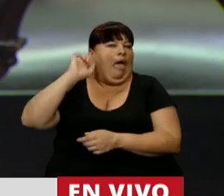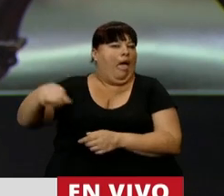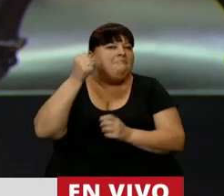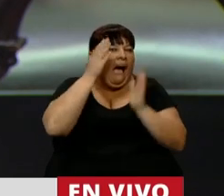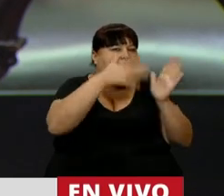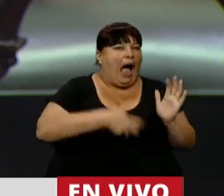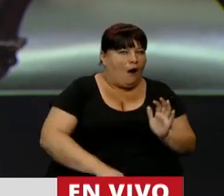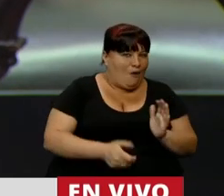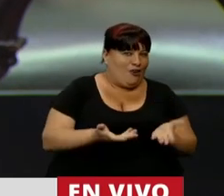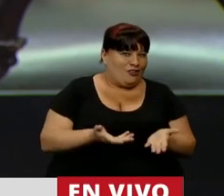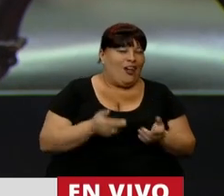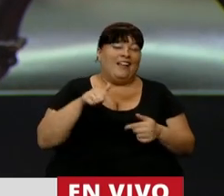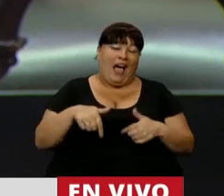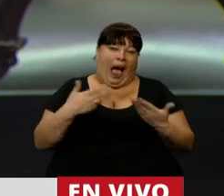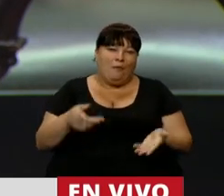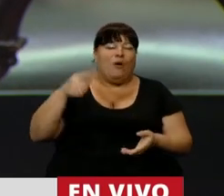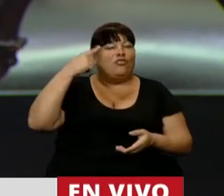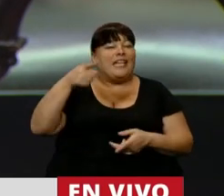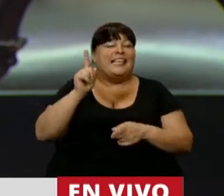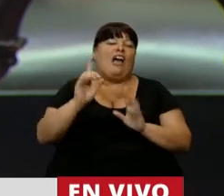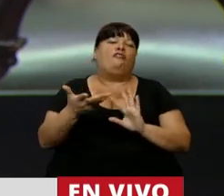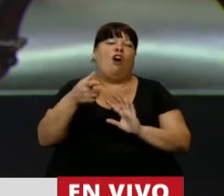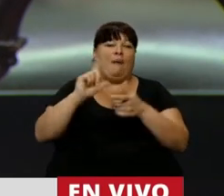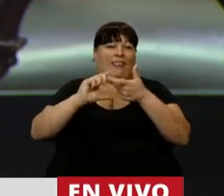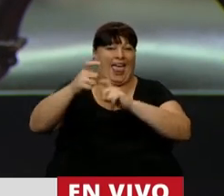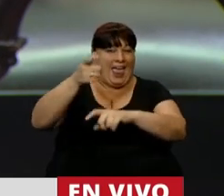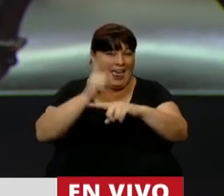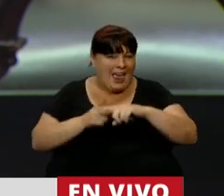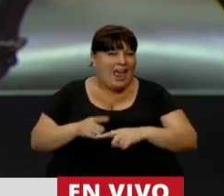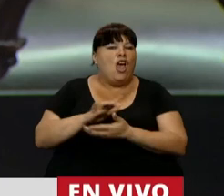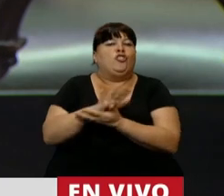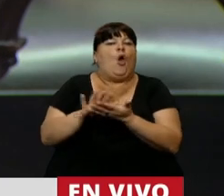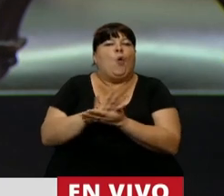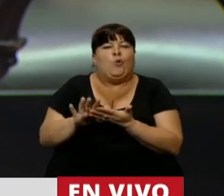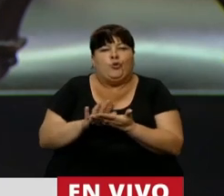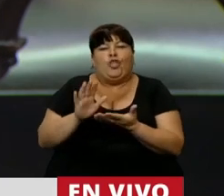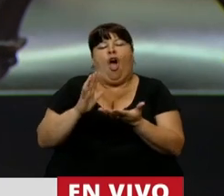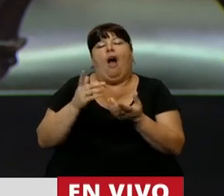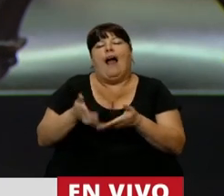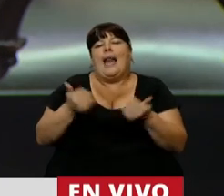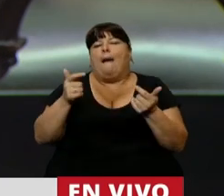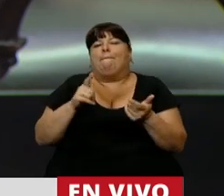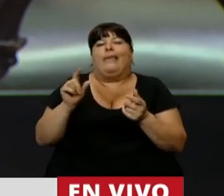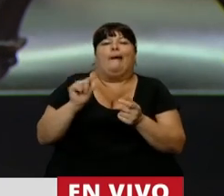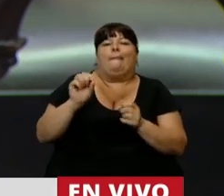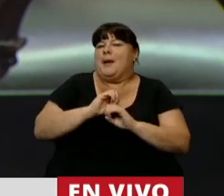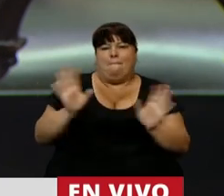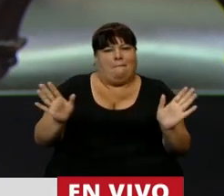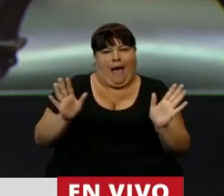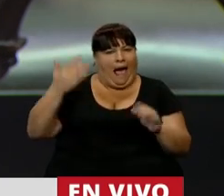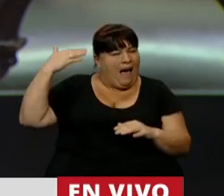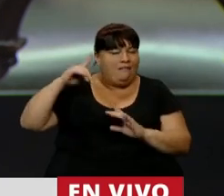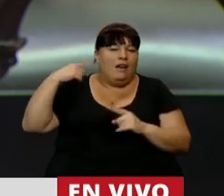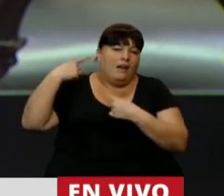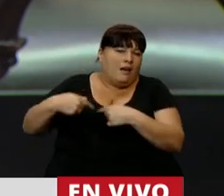jubilados. Decimos que esta fórmula es un parche viejo, es un mal parche, lo que hemos venido